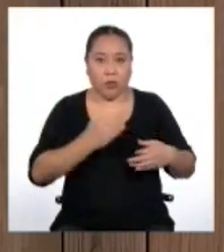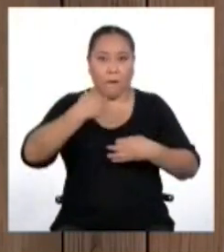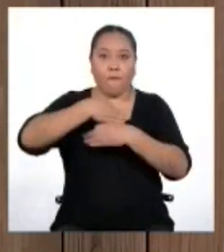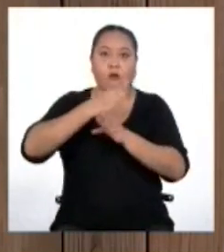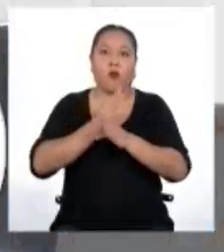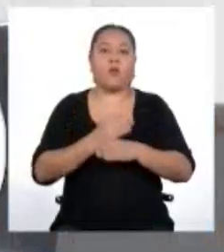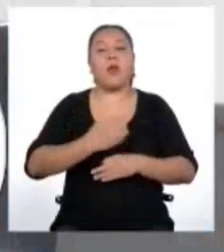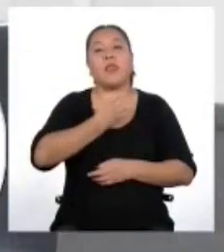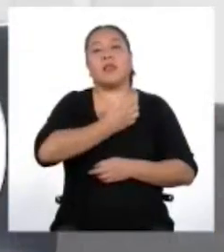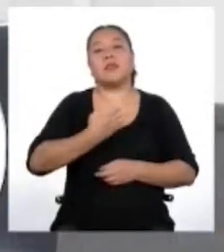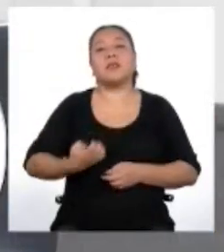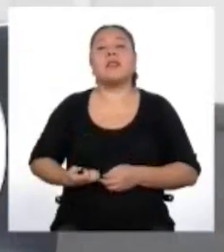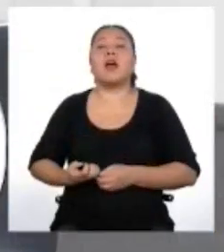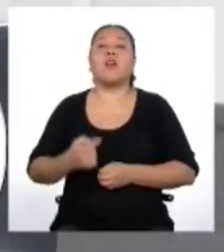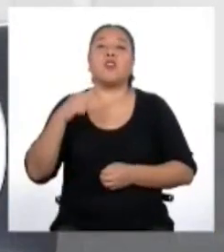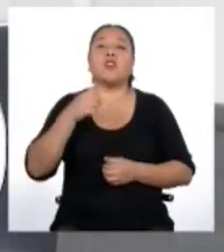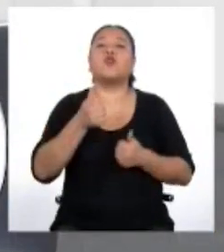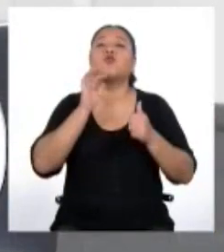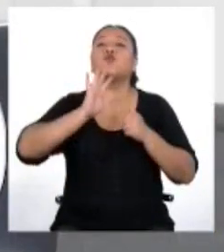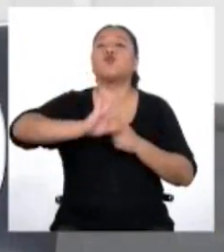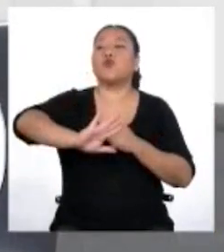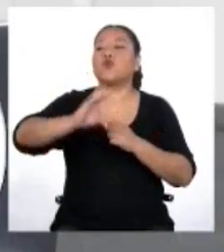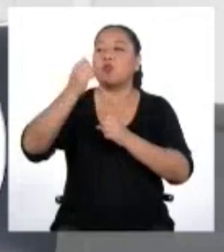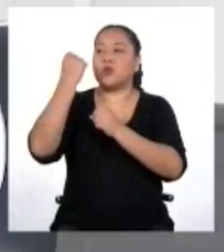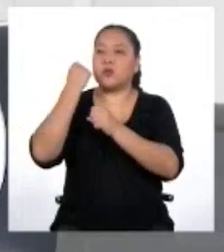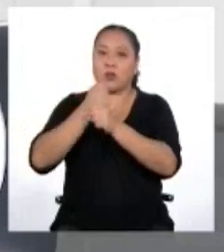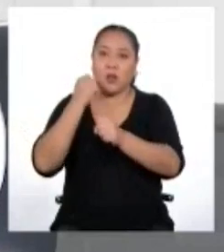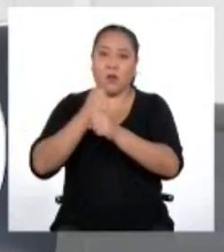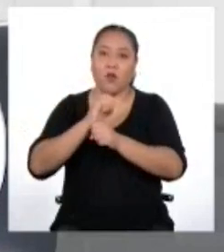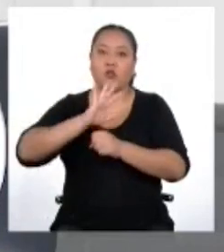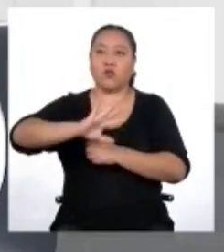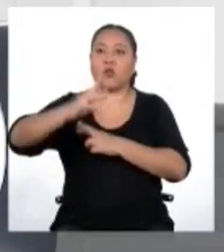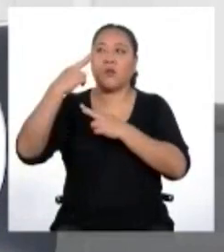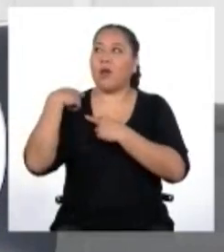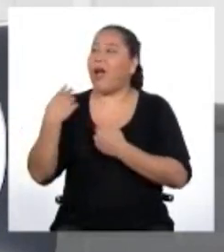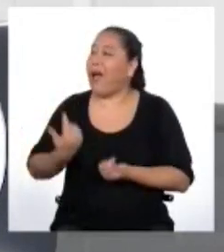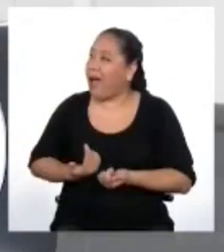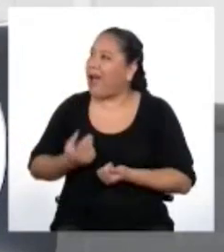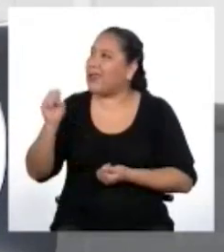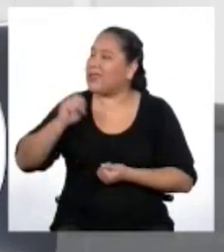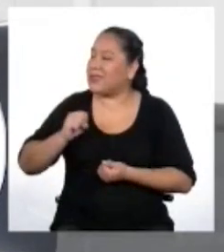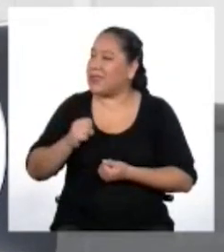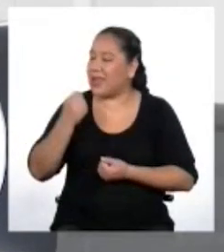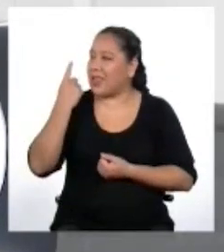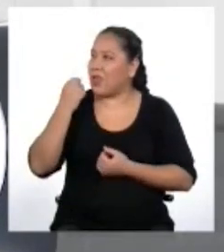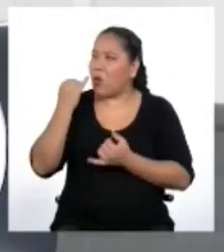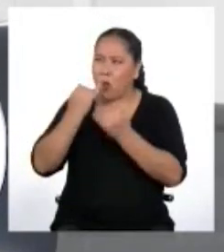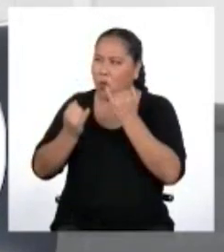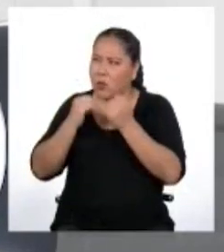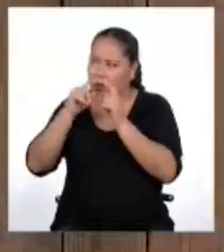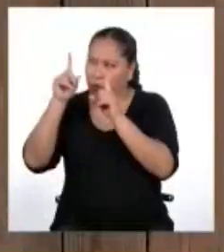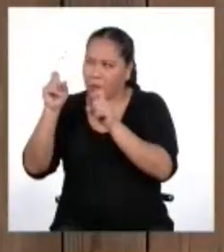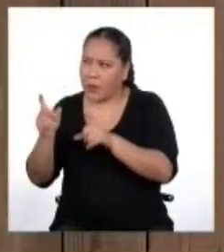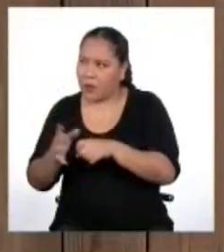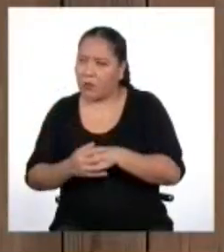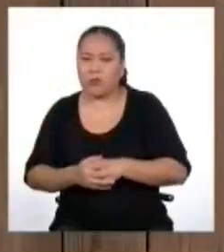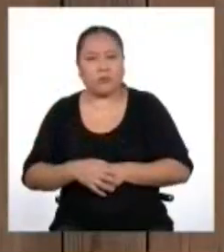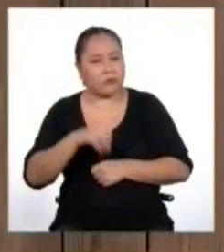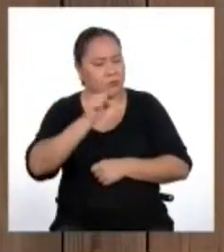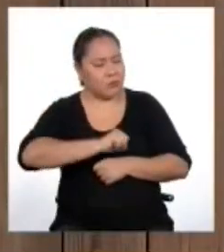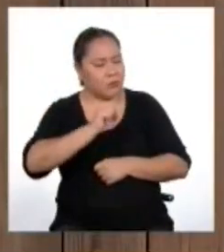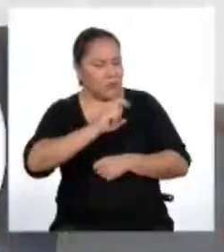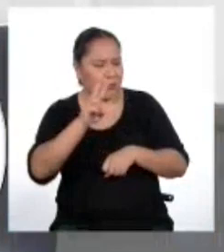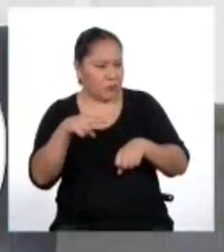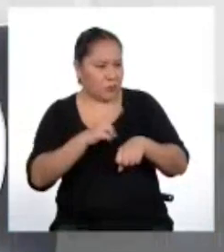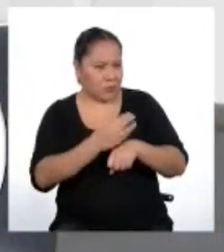sus funciones. ¡Claro! De verdad que ahora todo tiene sentido. ¿Le puedo hacer una última pregunta? Por supuesto